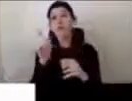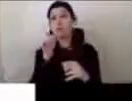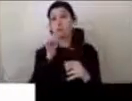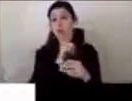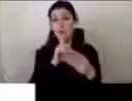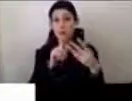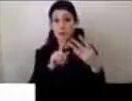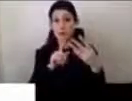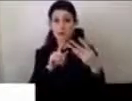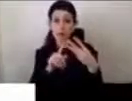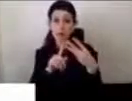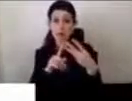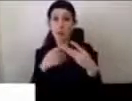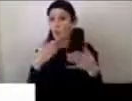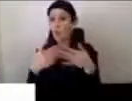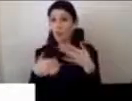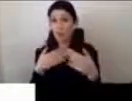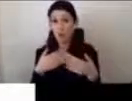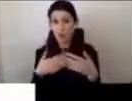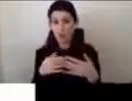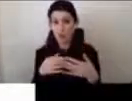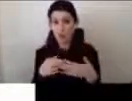dónde pueden encontrar juegos de mesa.